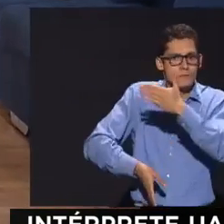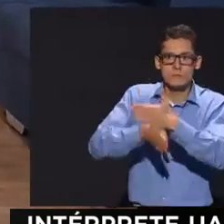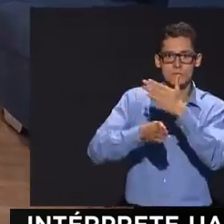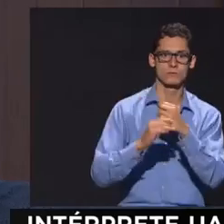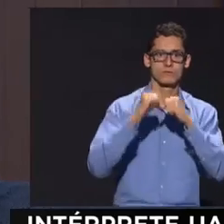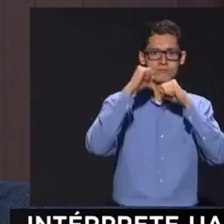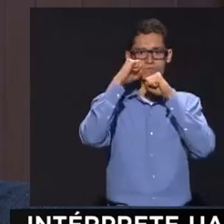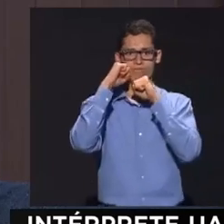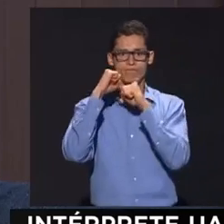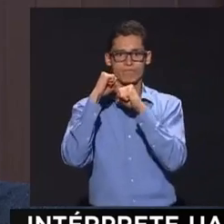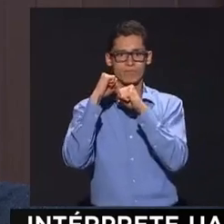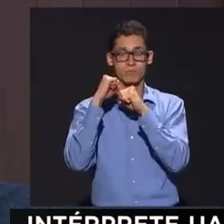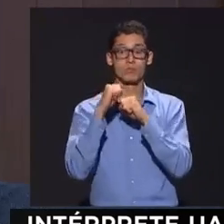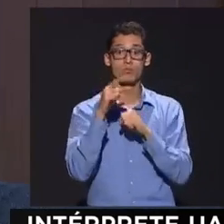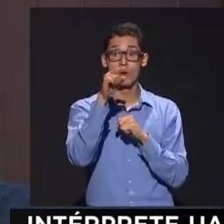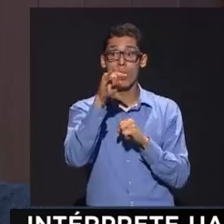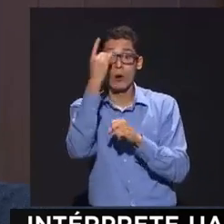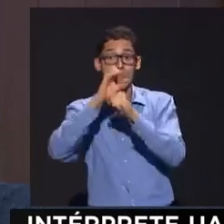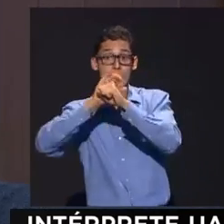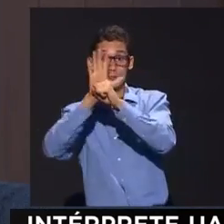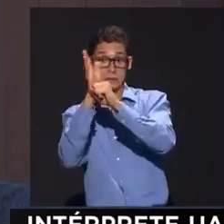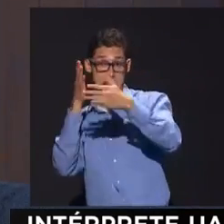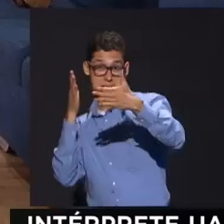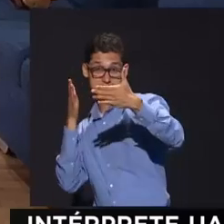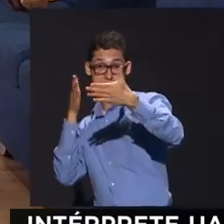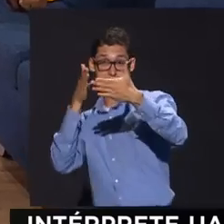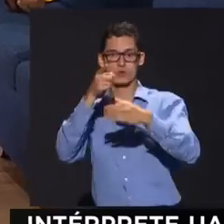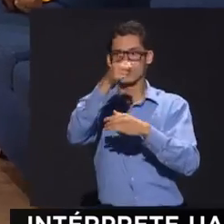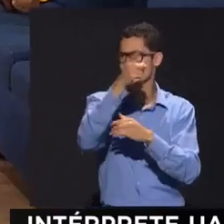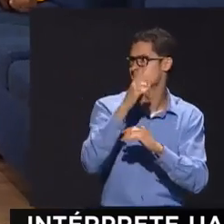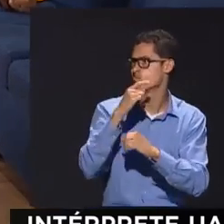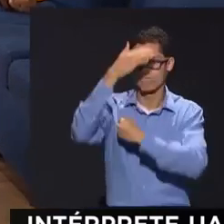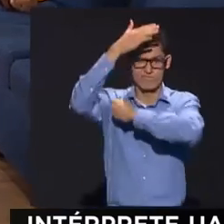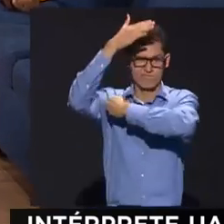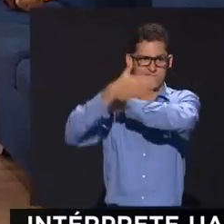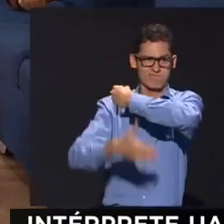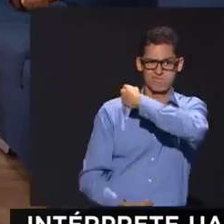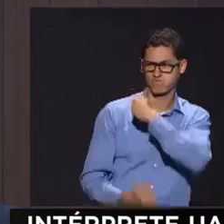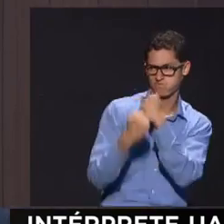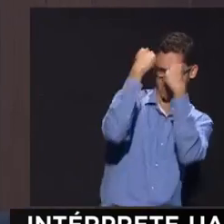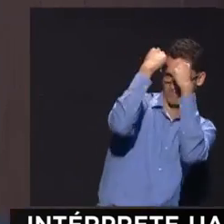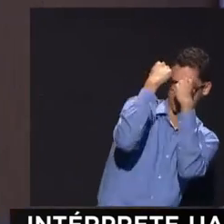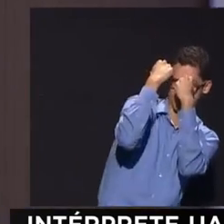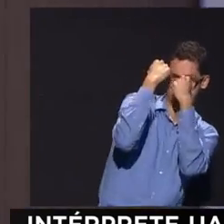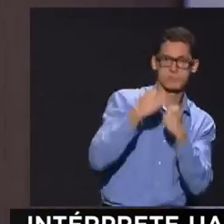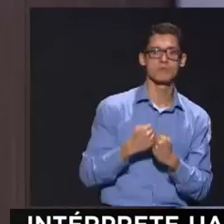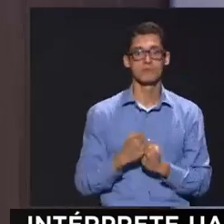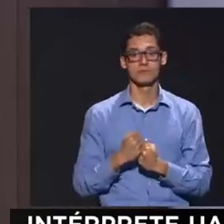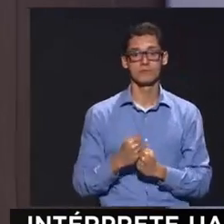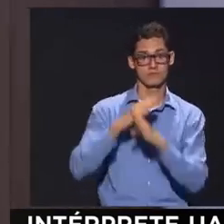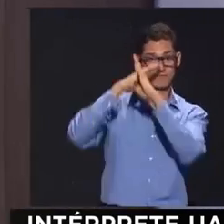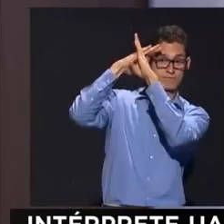nuestra guardia cuando nos quiere atacar vamos a buscar un escudo escudo escudo que defiende y protege